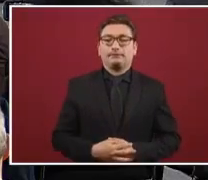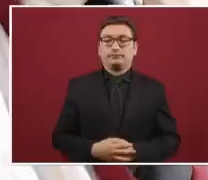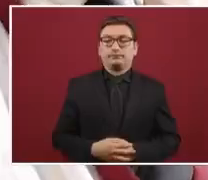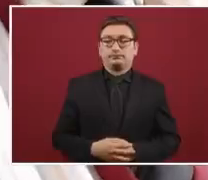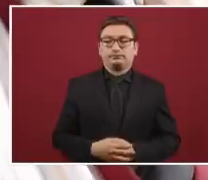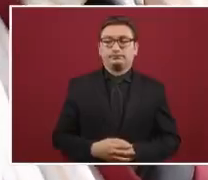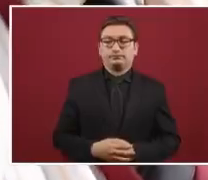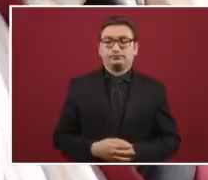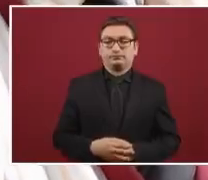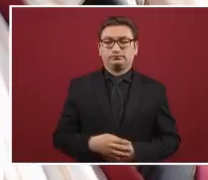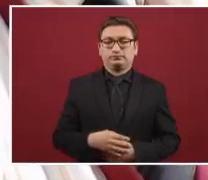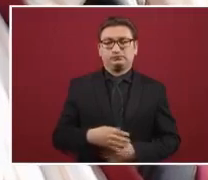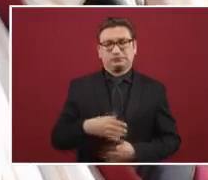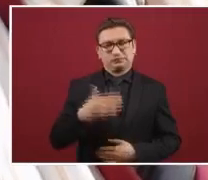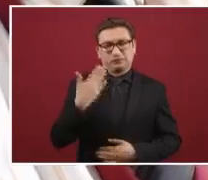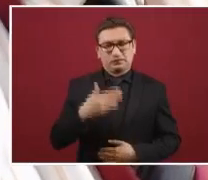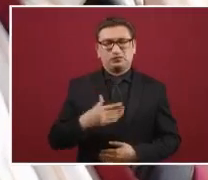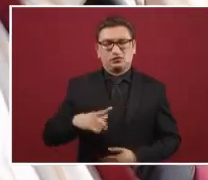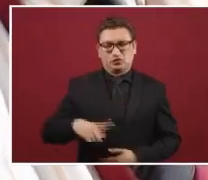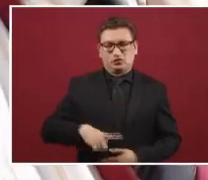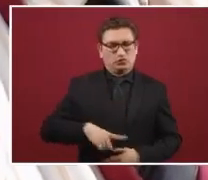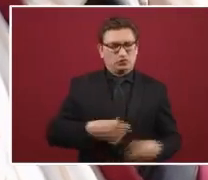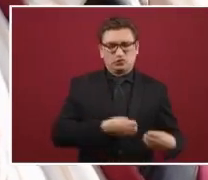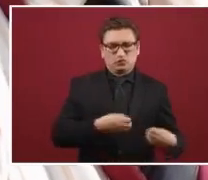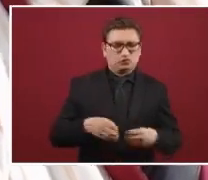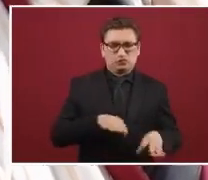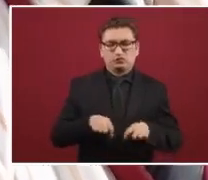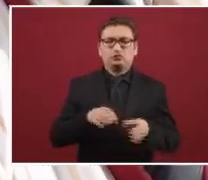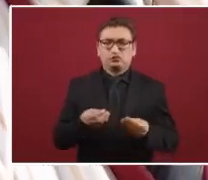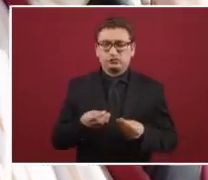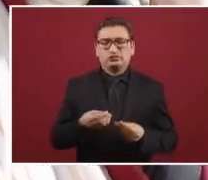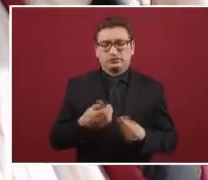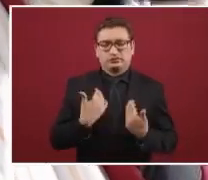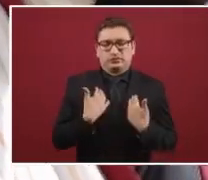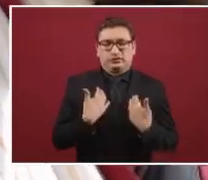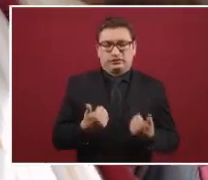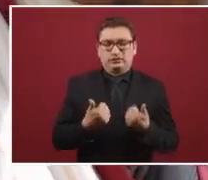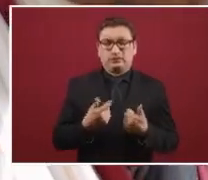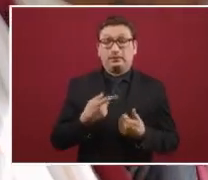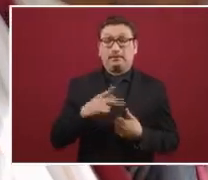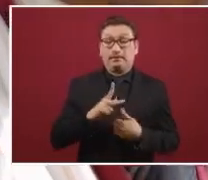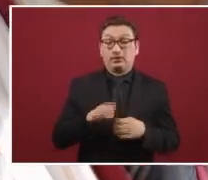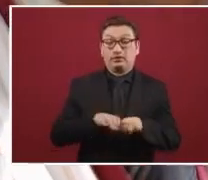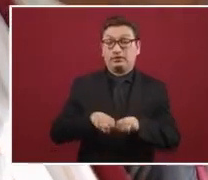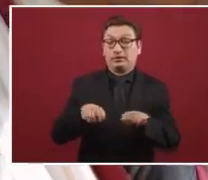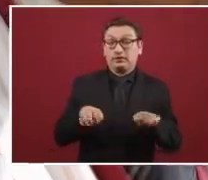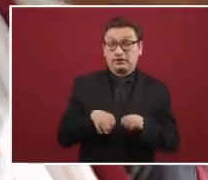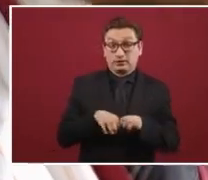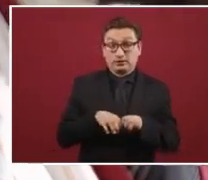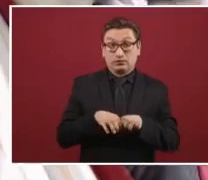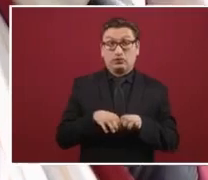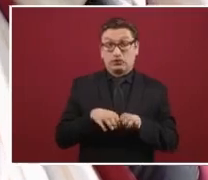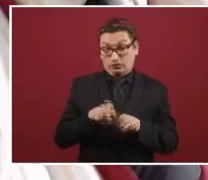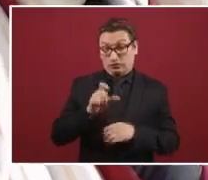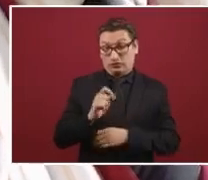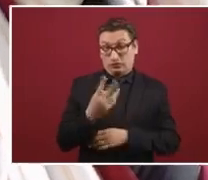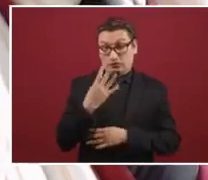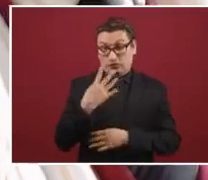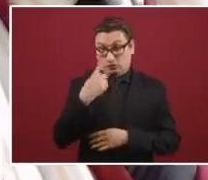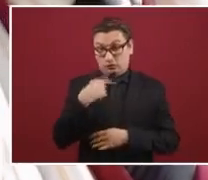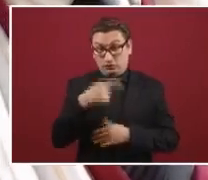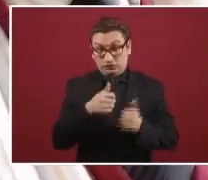lo entiendo, el ejercicio de gobierno es arduo, es intenso, pero en cuanto al gabinete, ¿el gabinete estará ya 24 horas